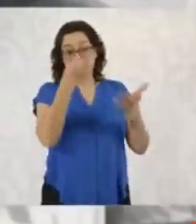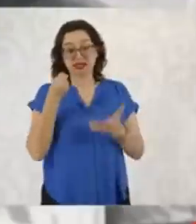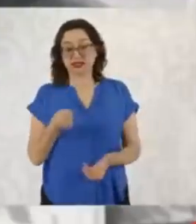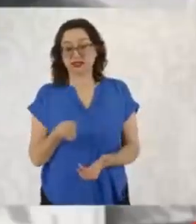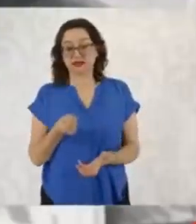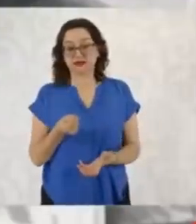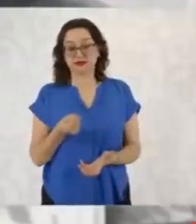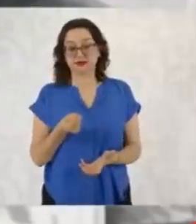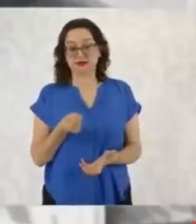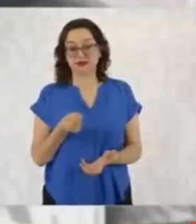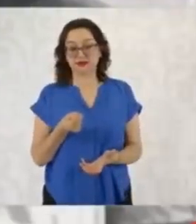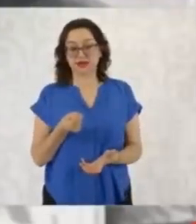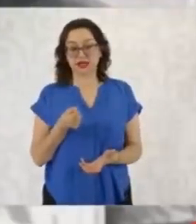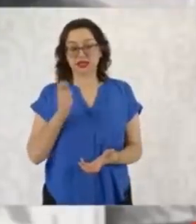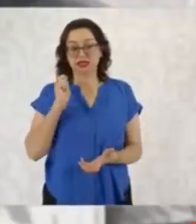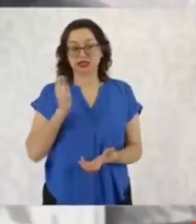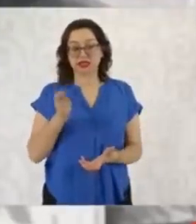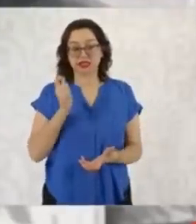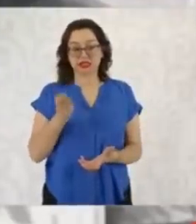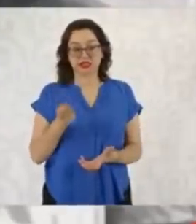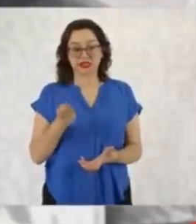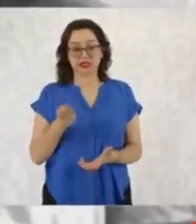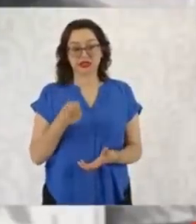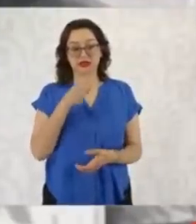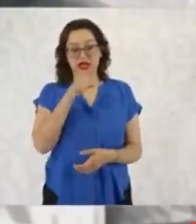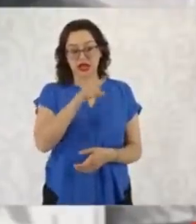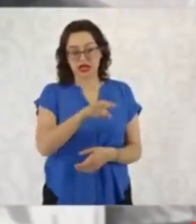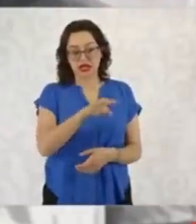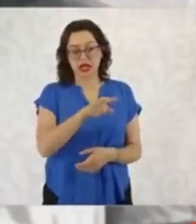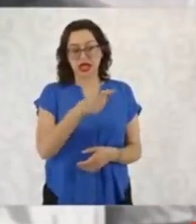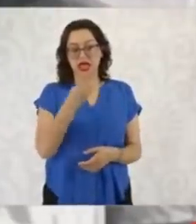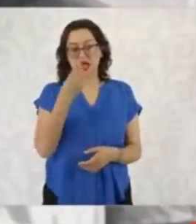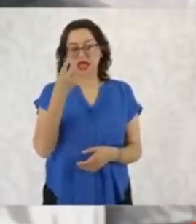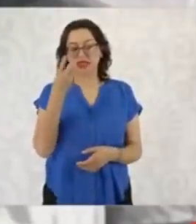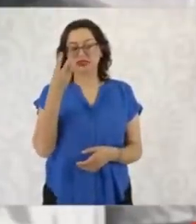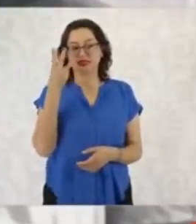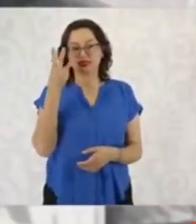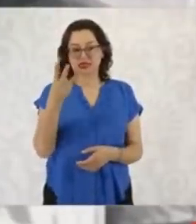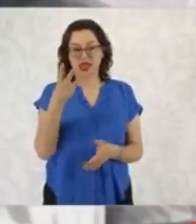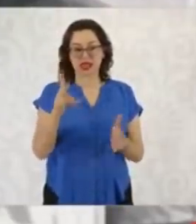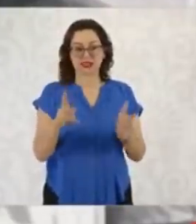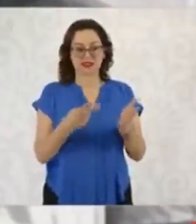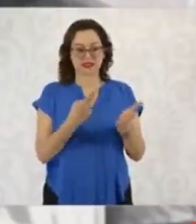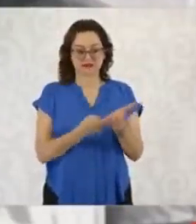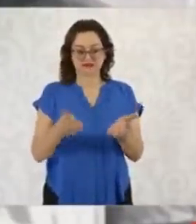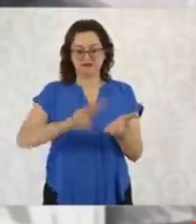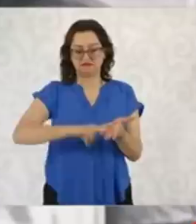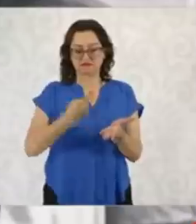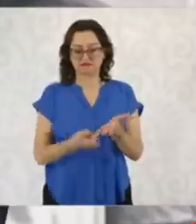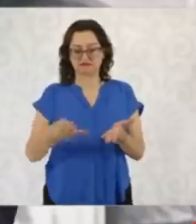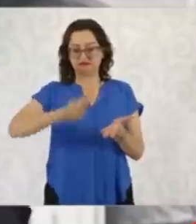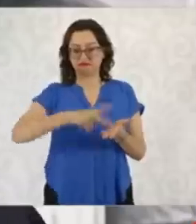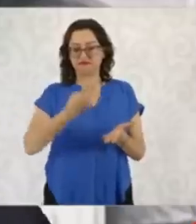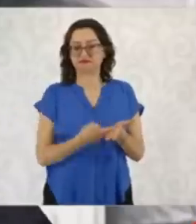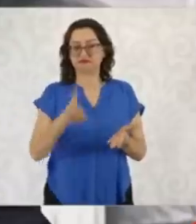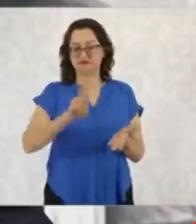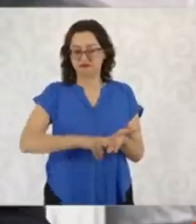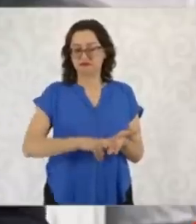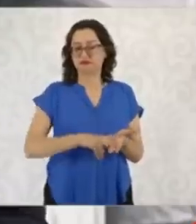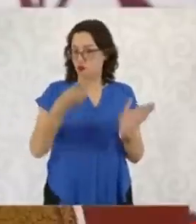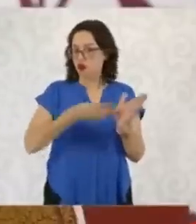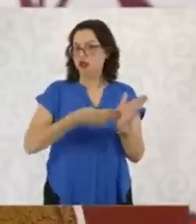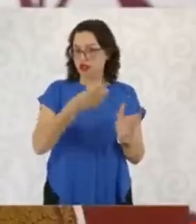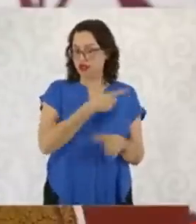demandada, perdón, el tercio, tres veces, perdón, por lo que fue demandada.